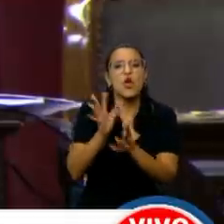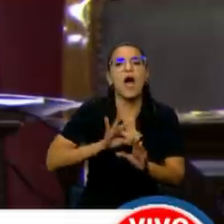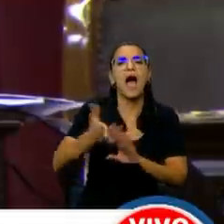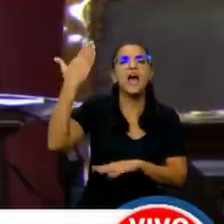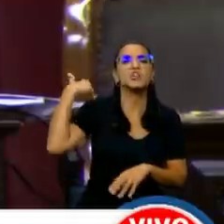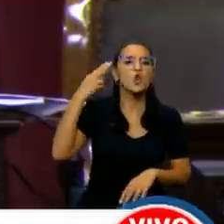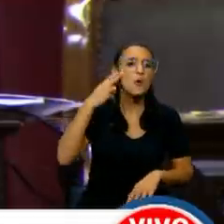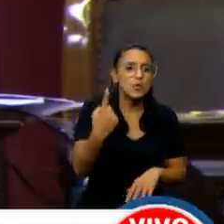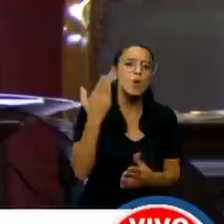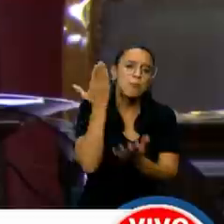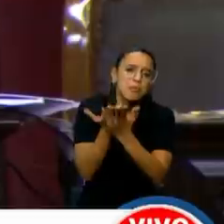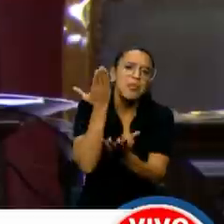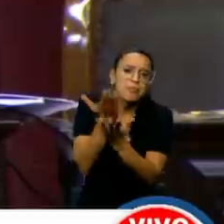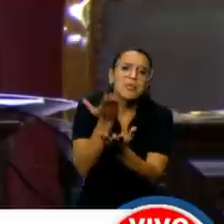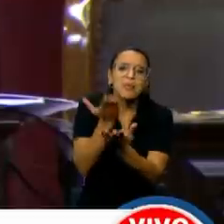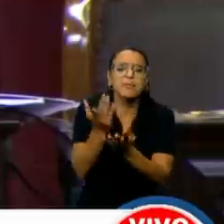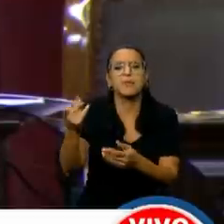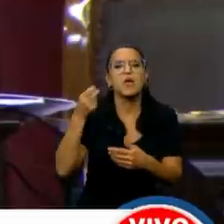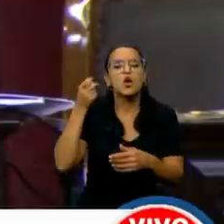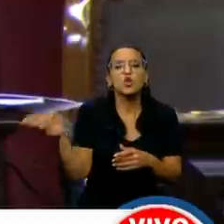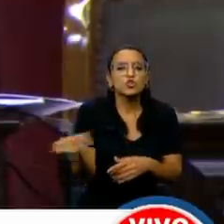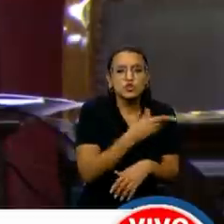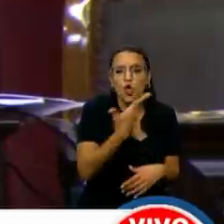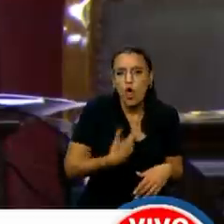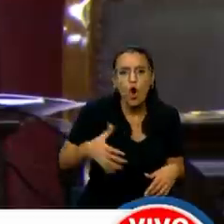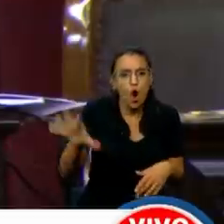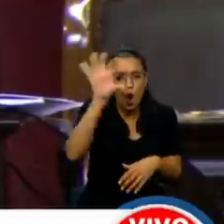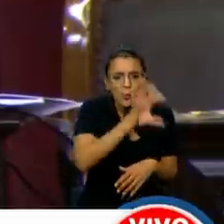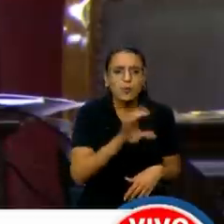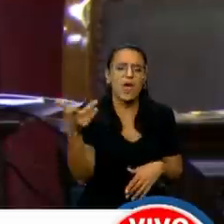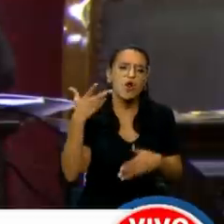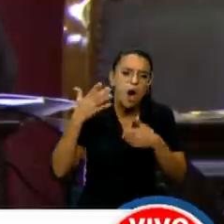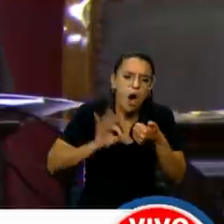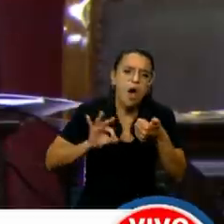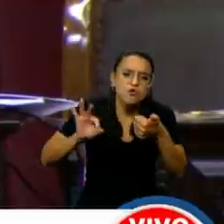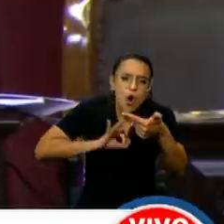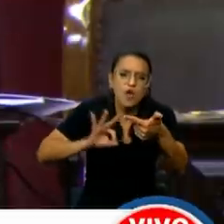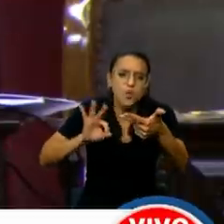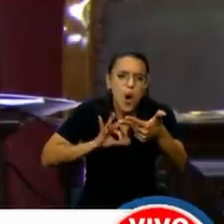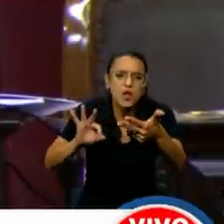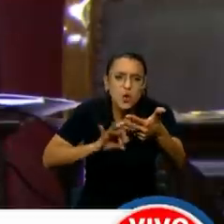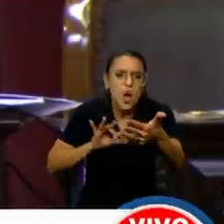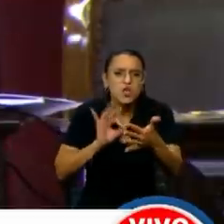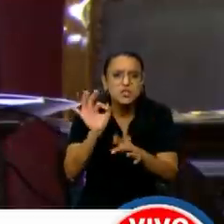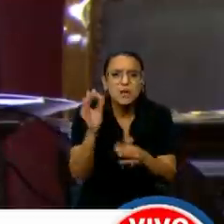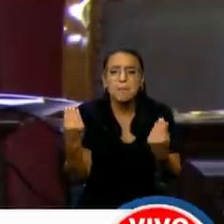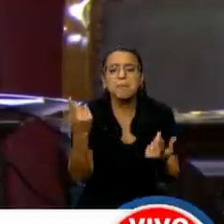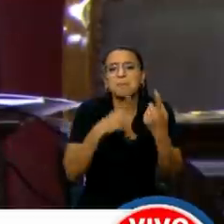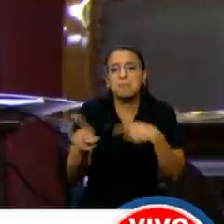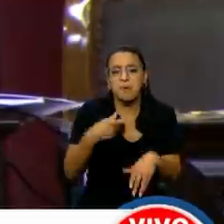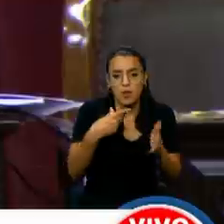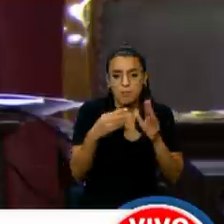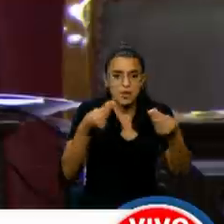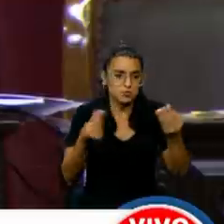91 la militó todos los gobernadores año tras año ejercicio tras ejercicio y está planteada en este